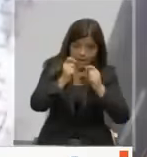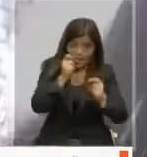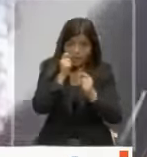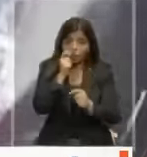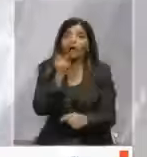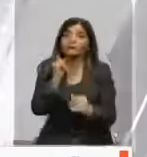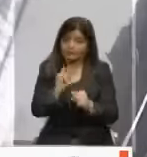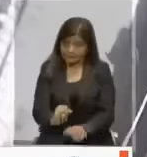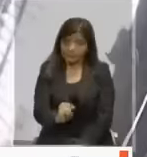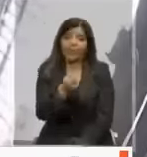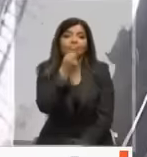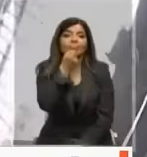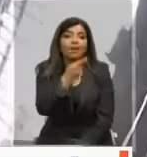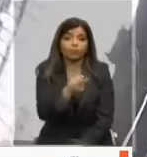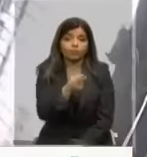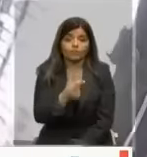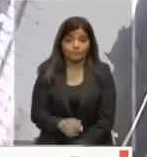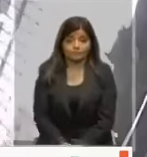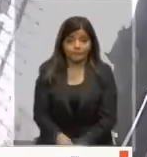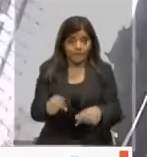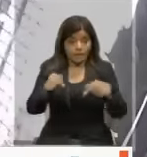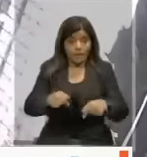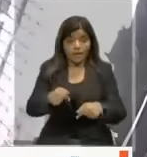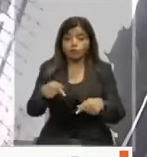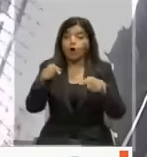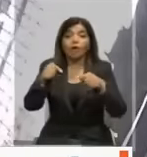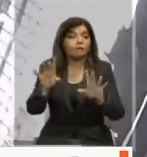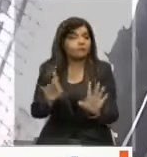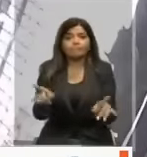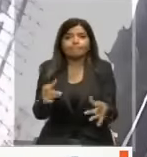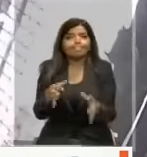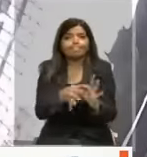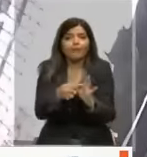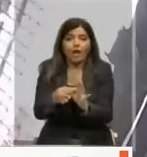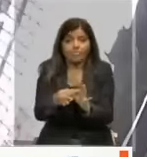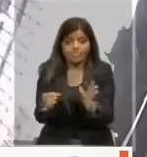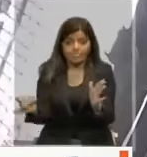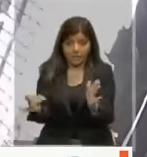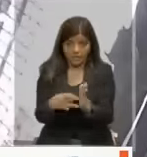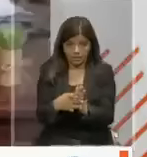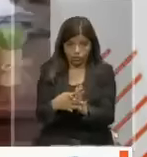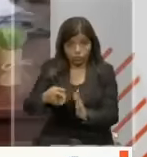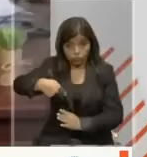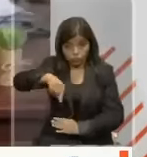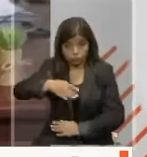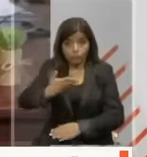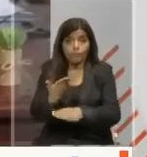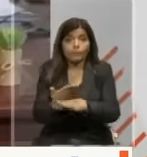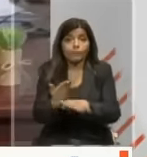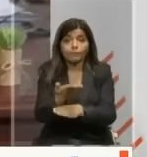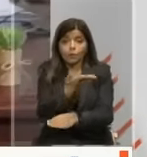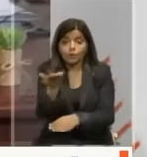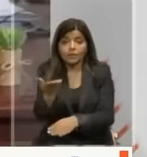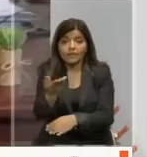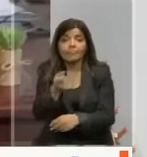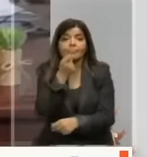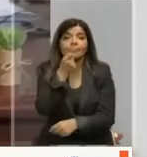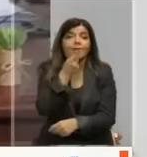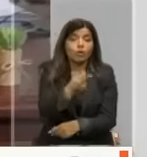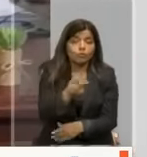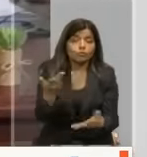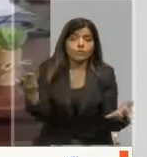denunciar. Estamos frente a la presencia de un delito. Y en ese sentido invitamos a denunciar a través de los canales